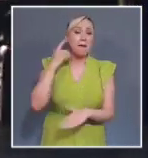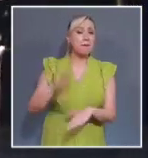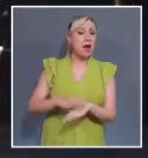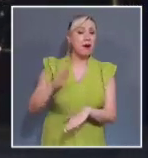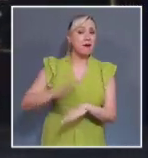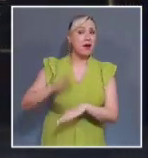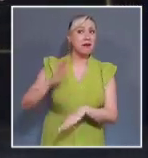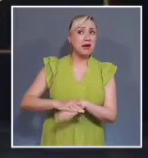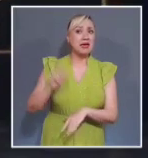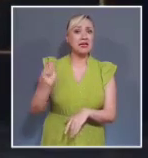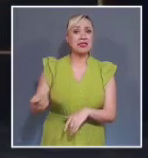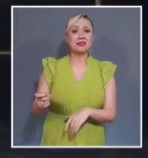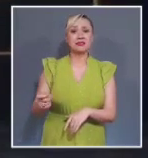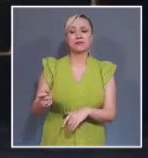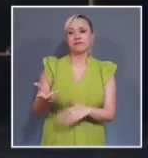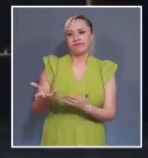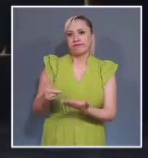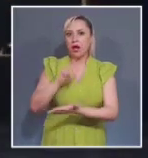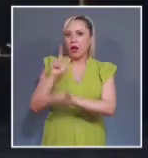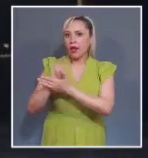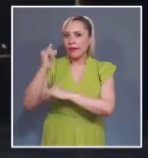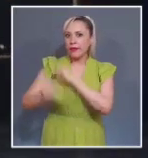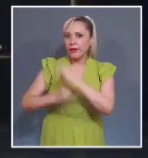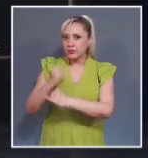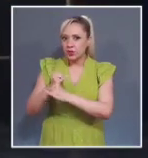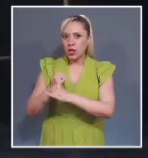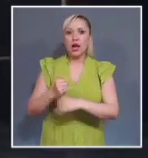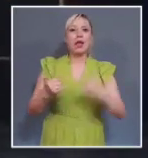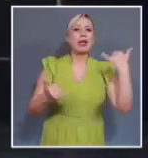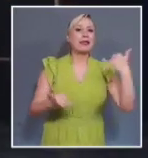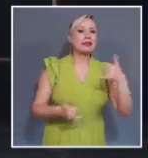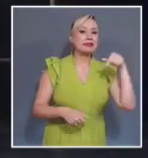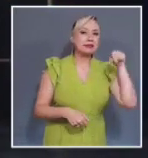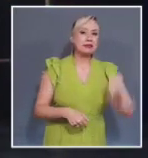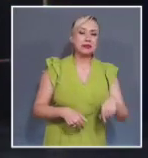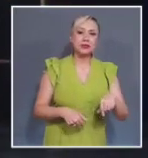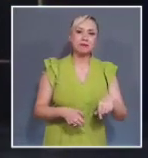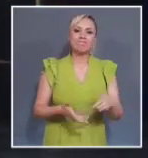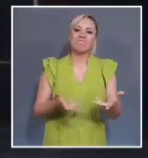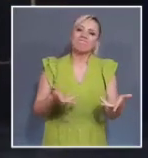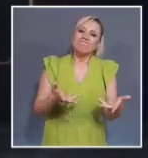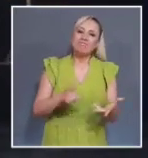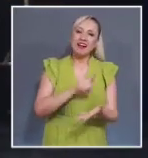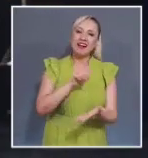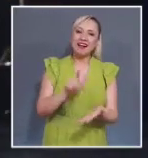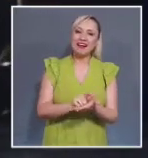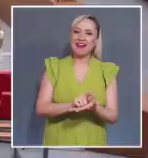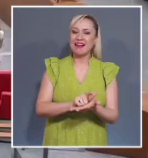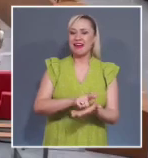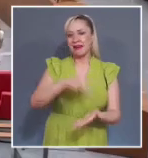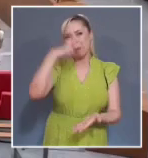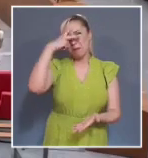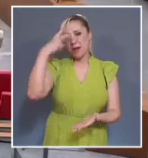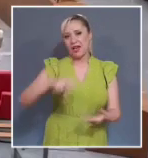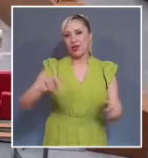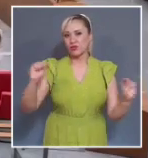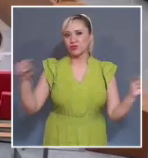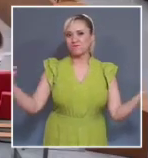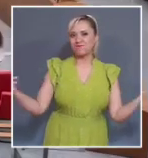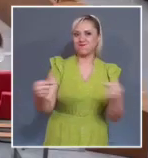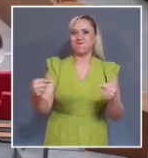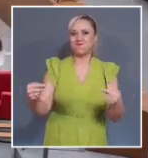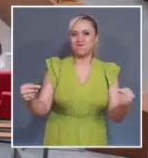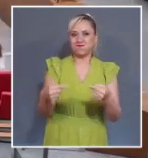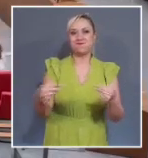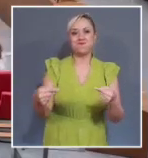dicen los tratados internacionales y lo establecido en el marco normativo interno. La incorporación